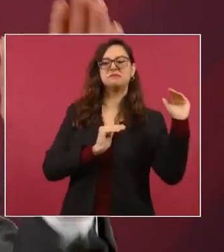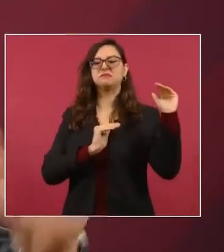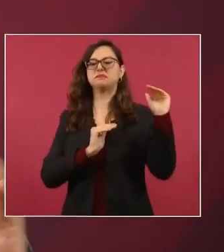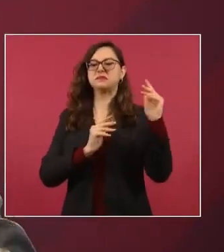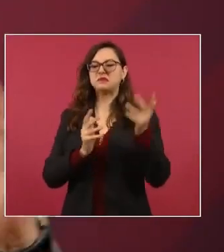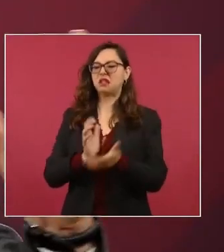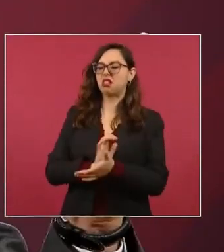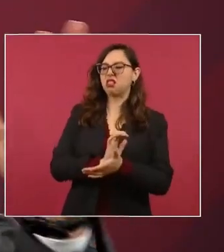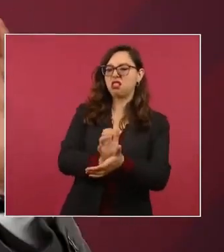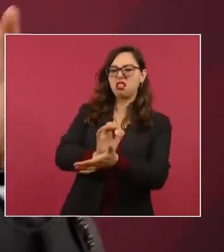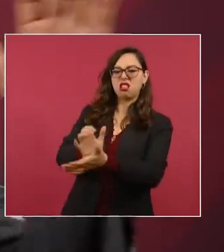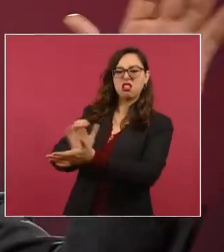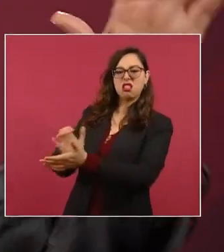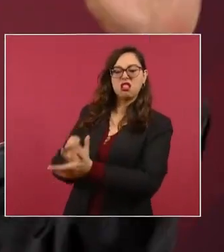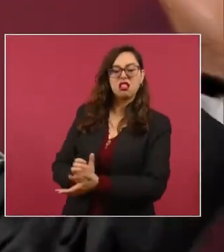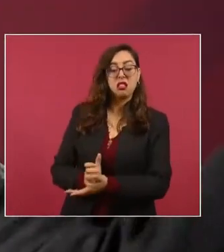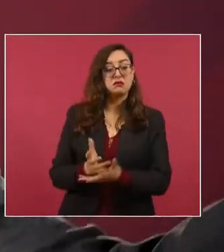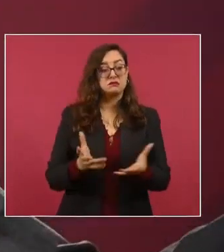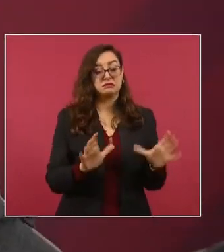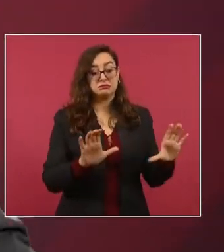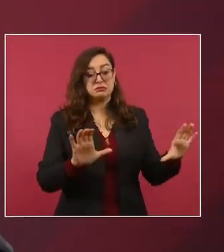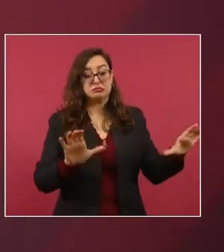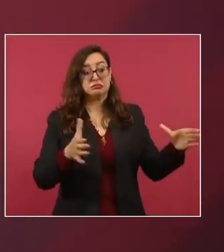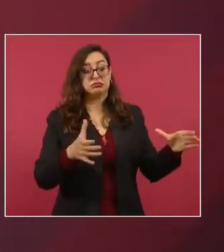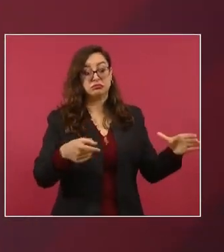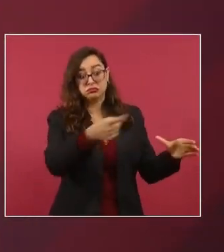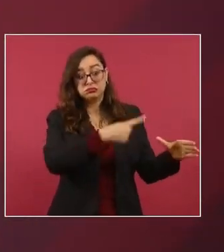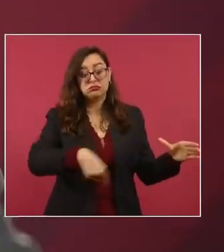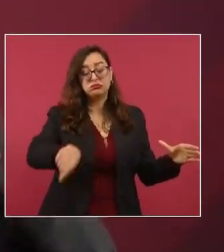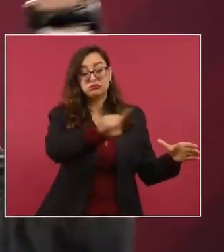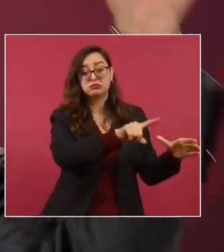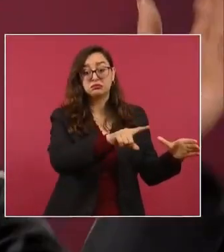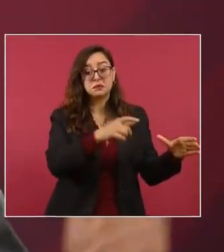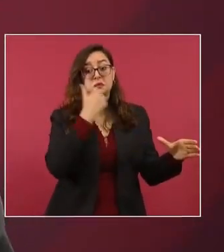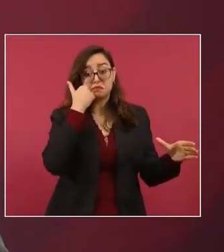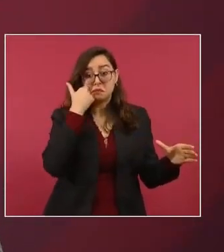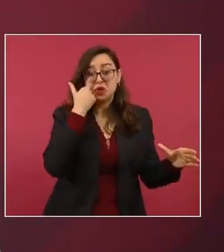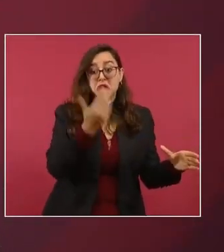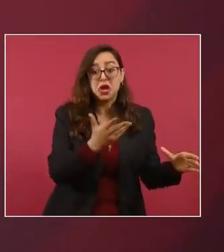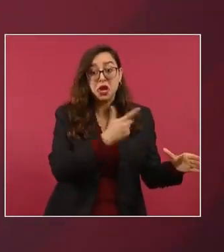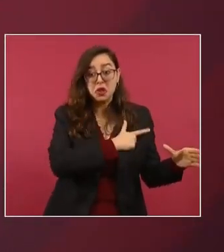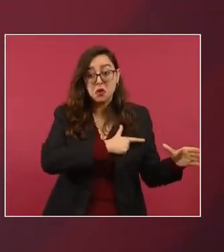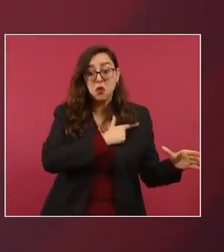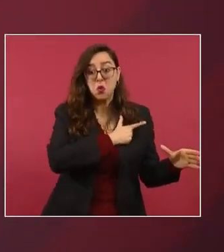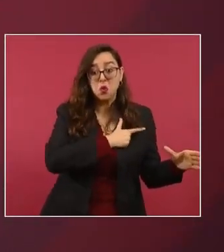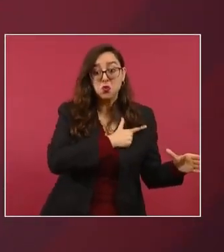Todo un grupo que además esté en su derecho,